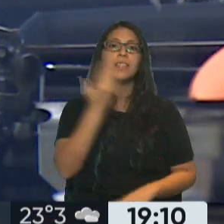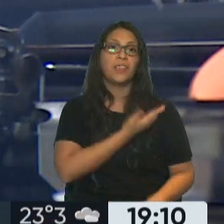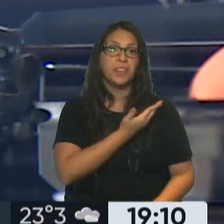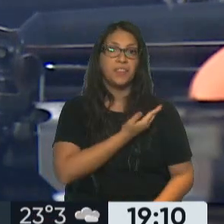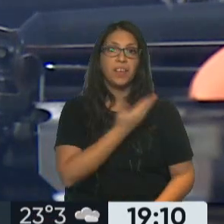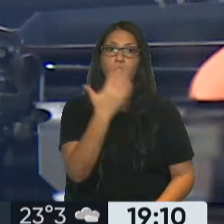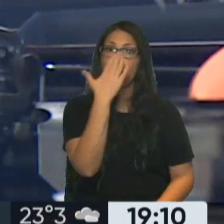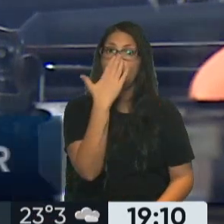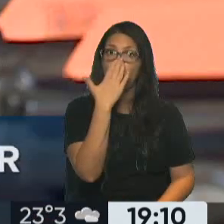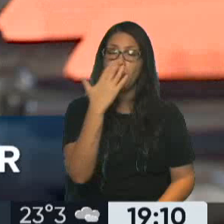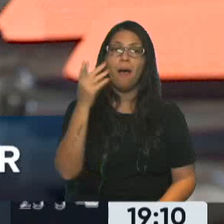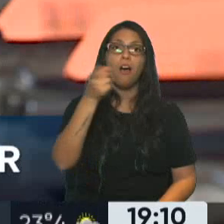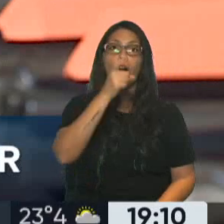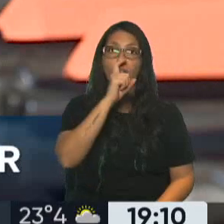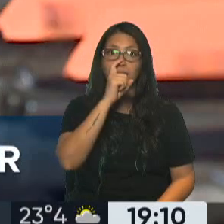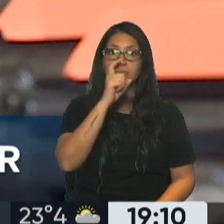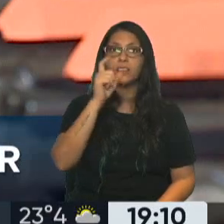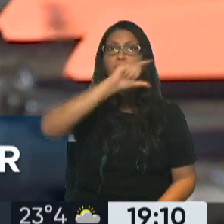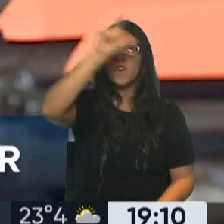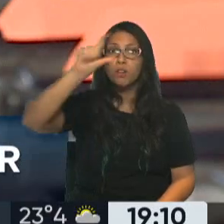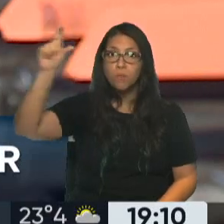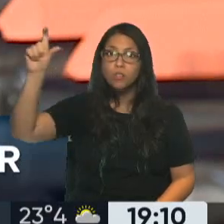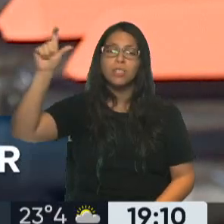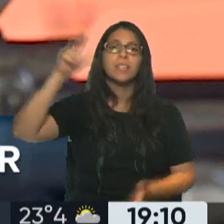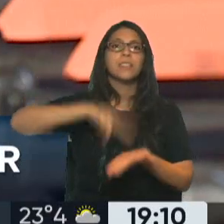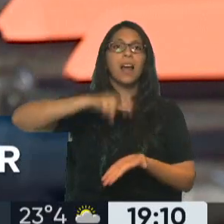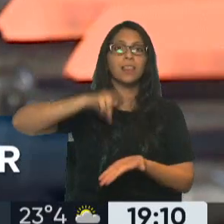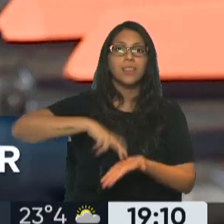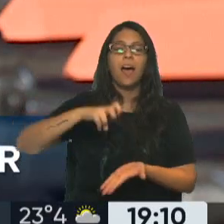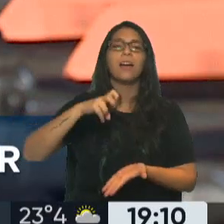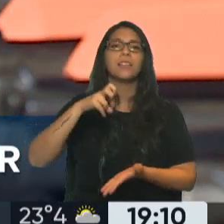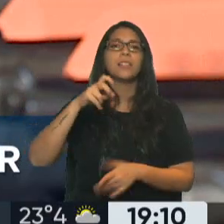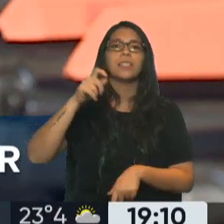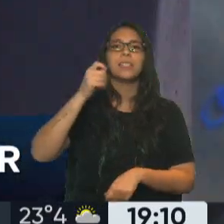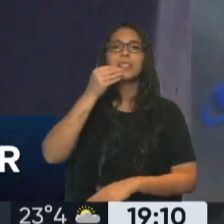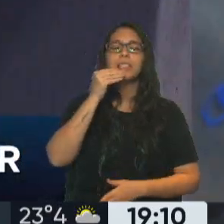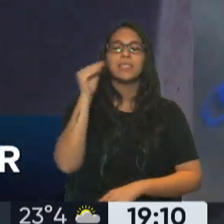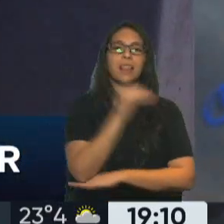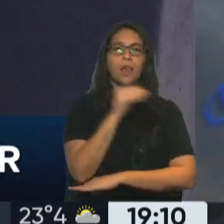Córdoba, Corrientes, Formosa, Salta y Santa Cruz.